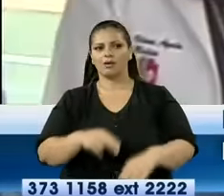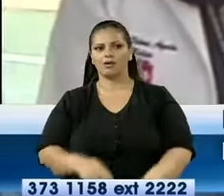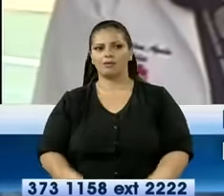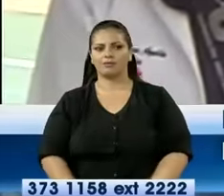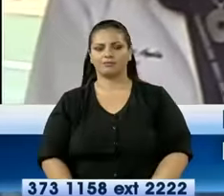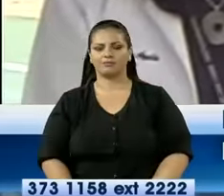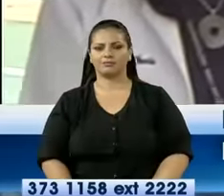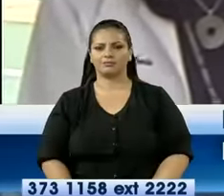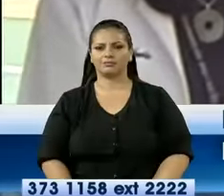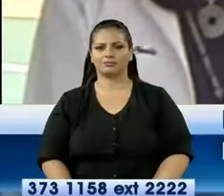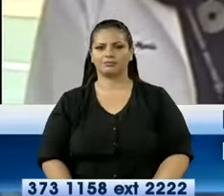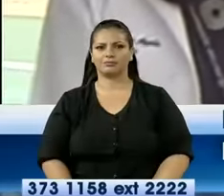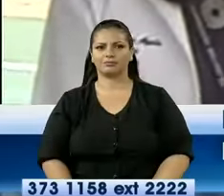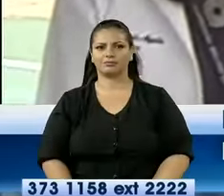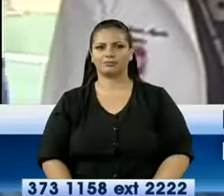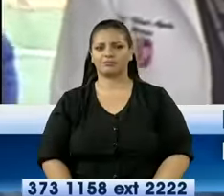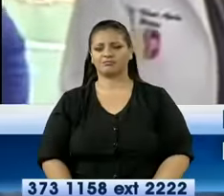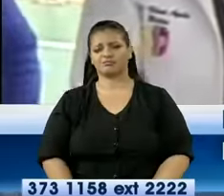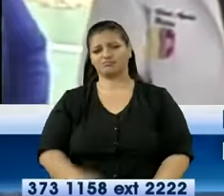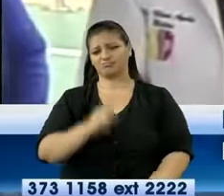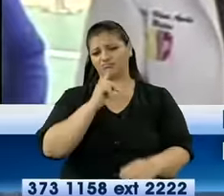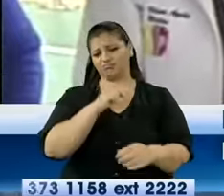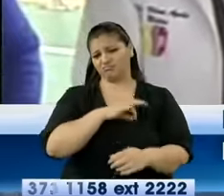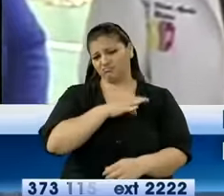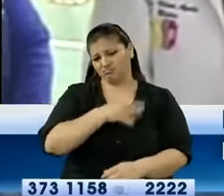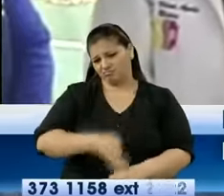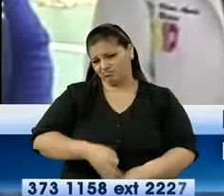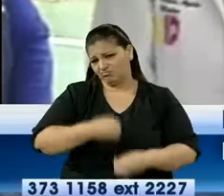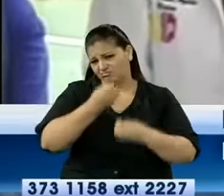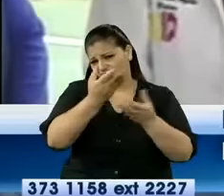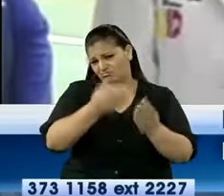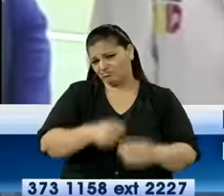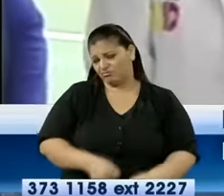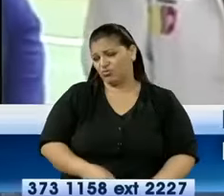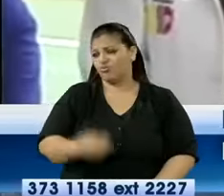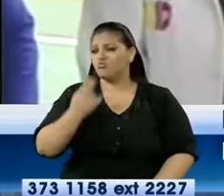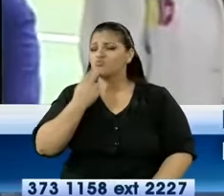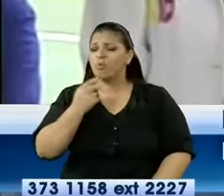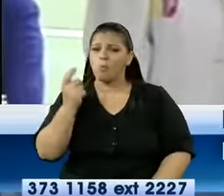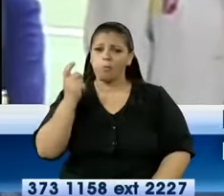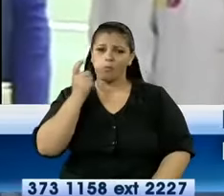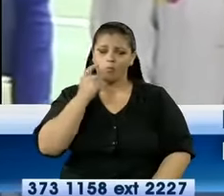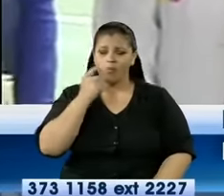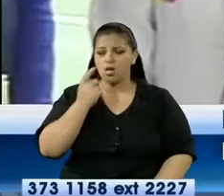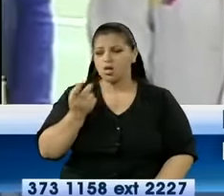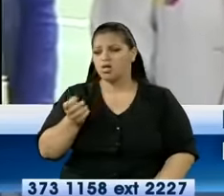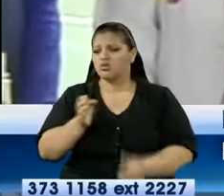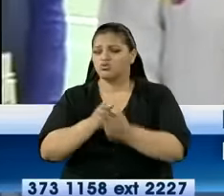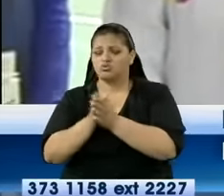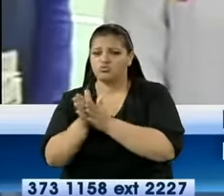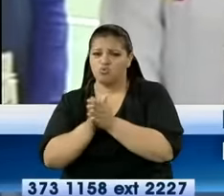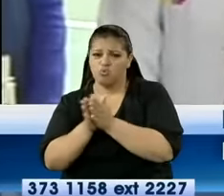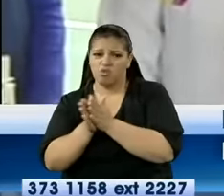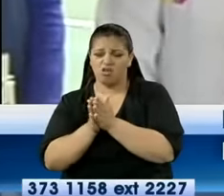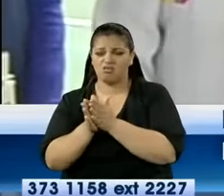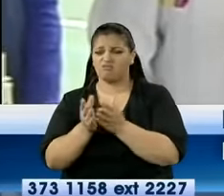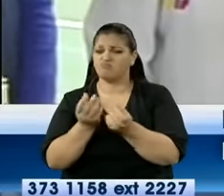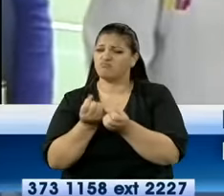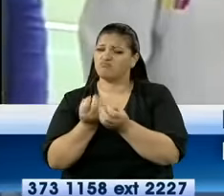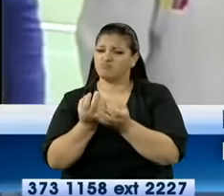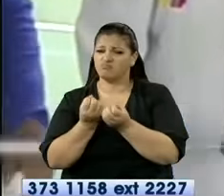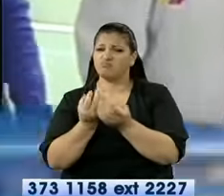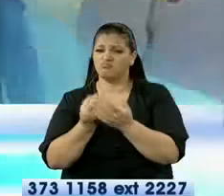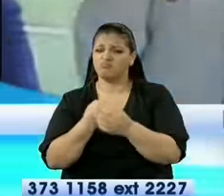porque yo sí me desmando como muchas personas, como chocolates, como caramelos, como dulces. Eso también es un señal de alerta. Claro que sí, o